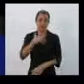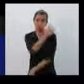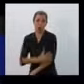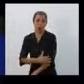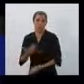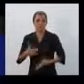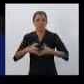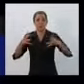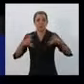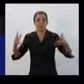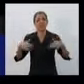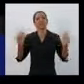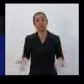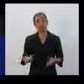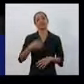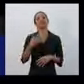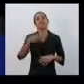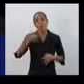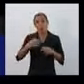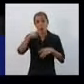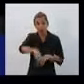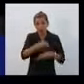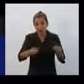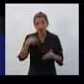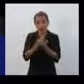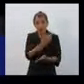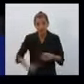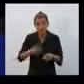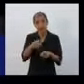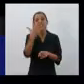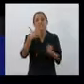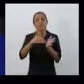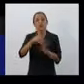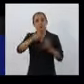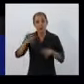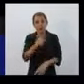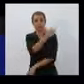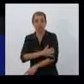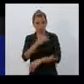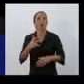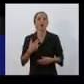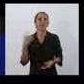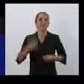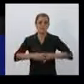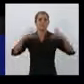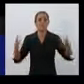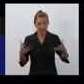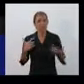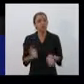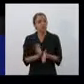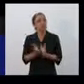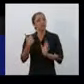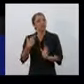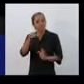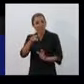va a haber dejado cinco millones de nuevos pobres gente que estaba en la clase media y hoy está hundido en la pobreza no le alcanzó con